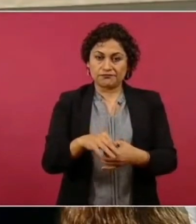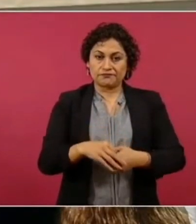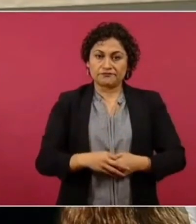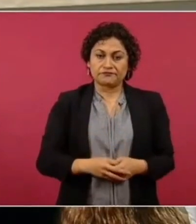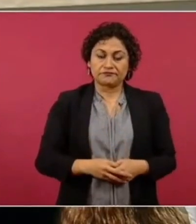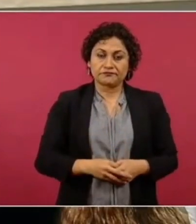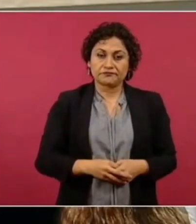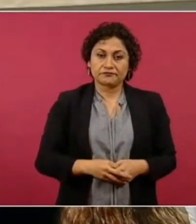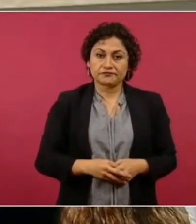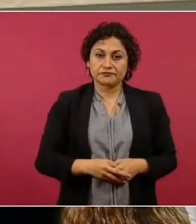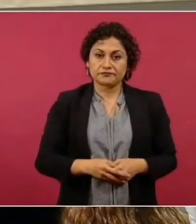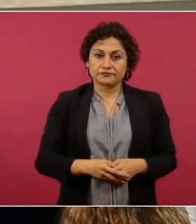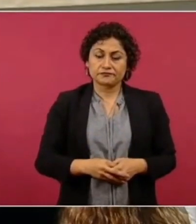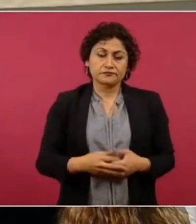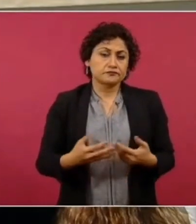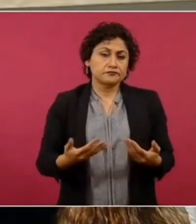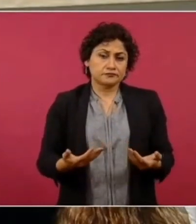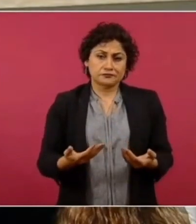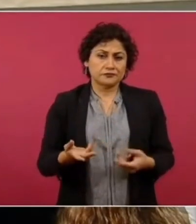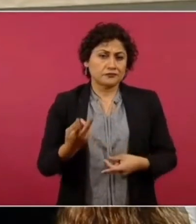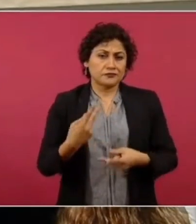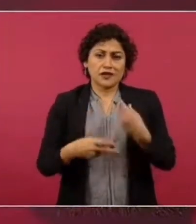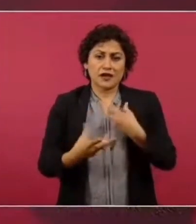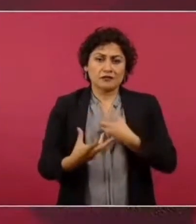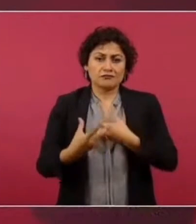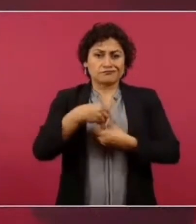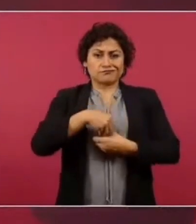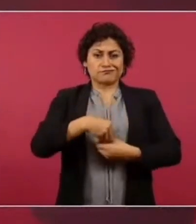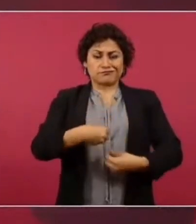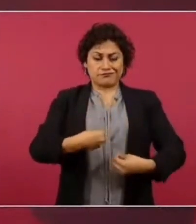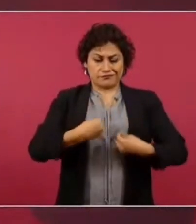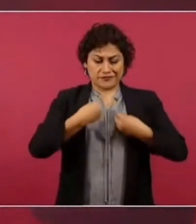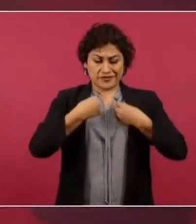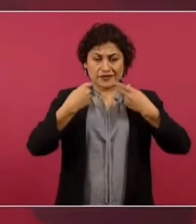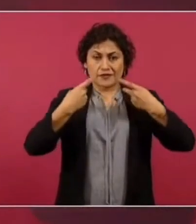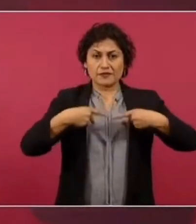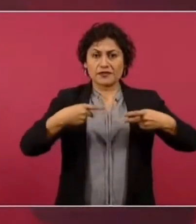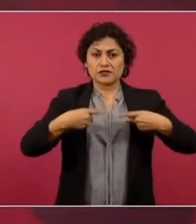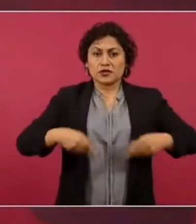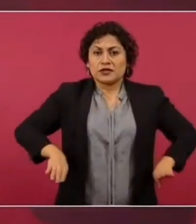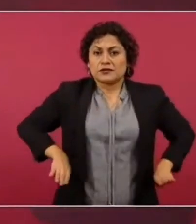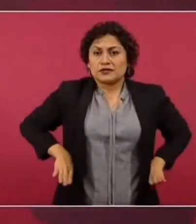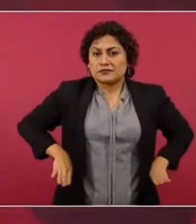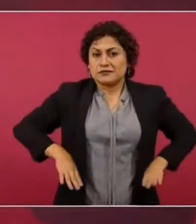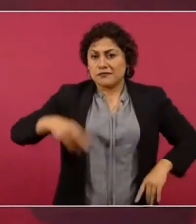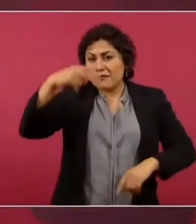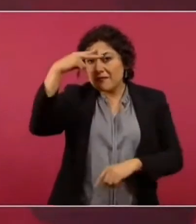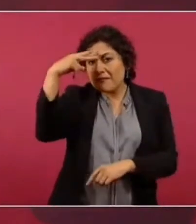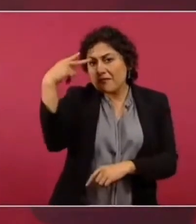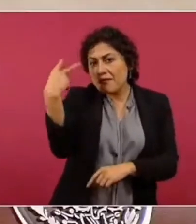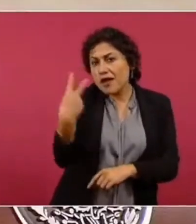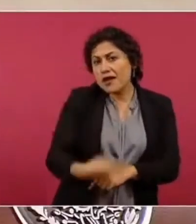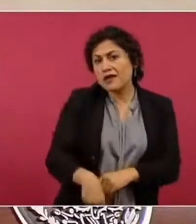la forma de ser de los mexicanos, la idiosincrasia de México, las